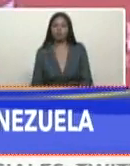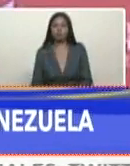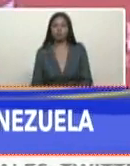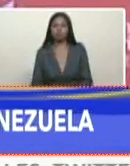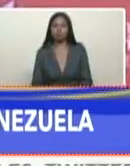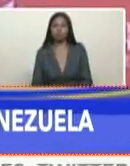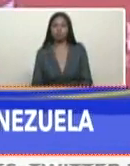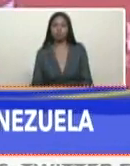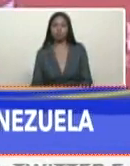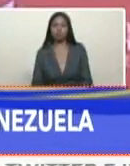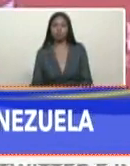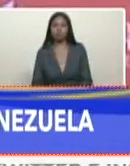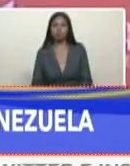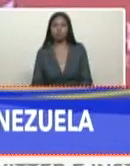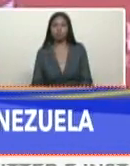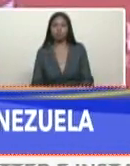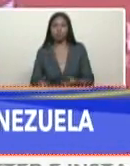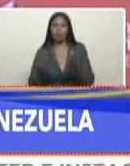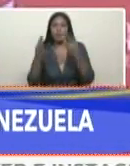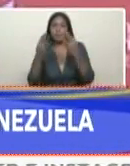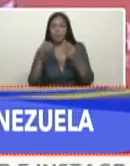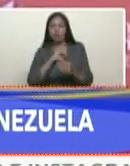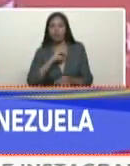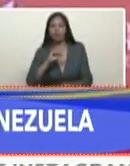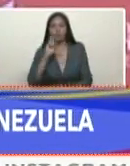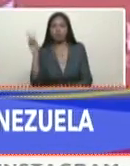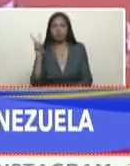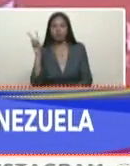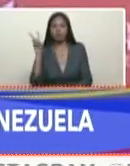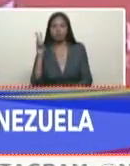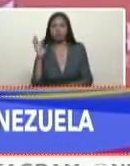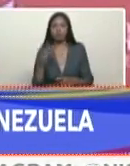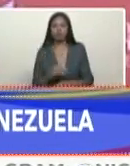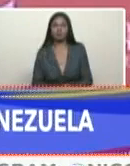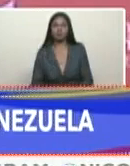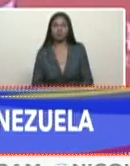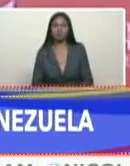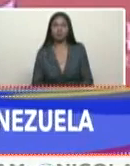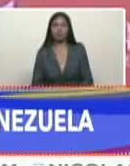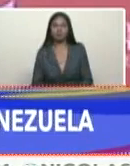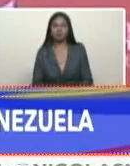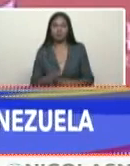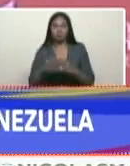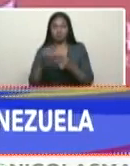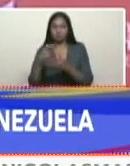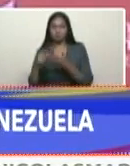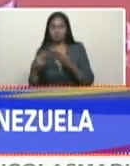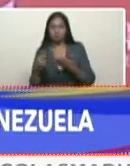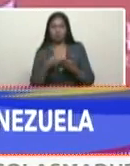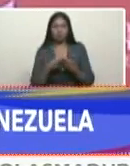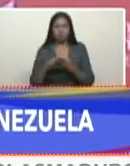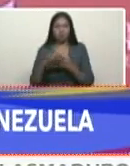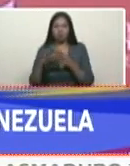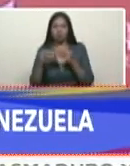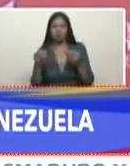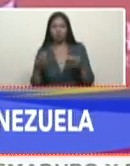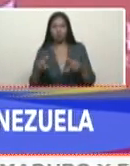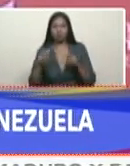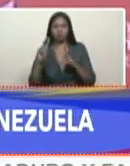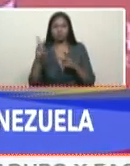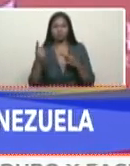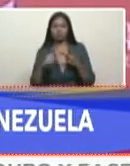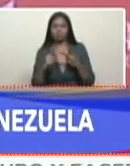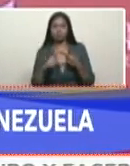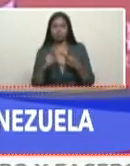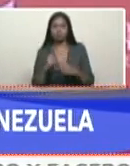Misiones, en manos del movimiento Somos Venezuela, todos sus recursos. En segundo